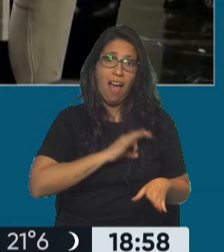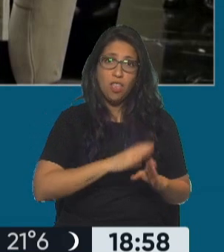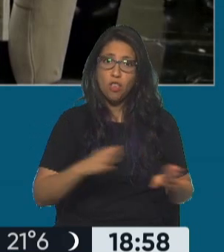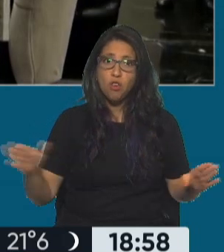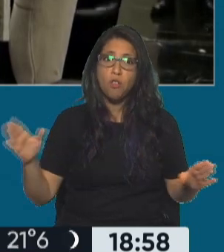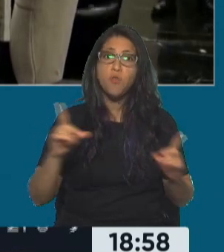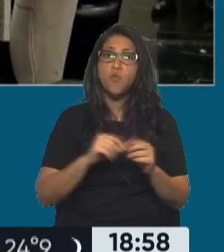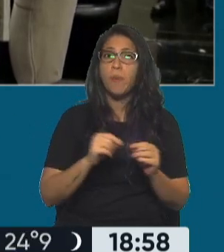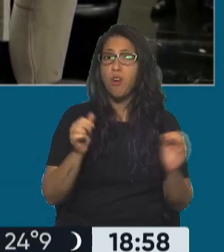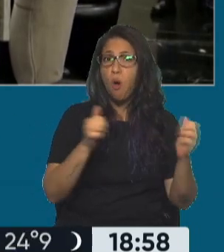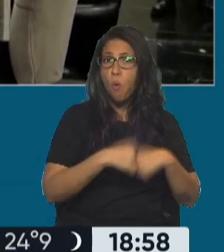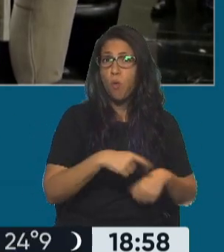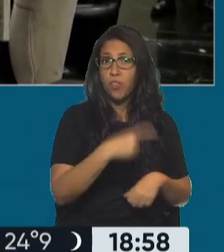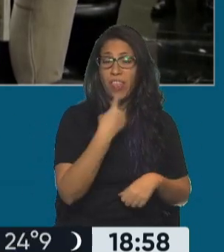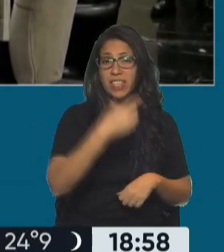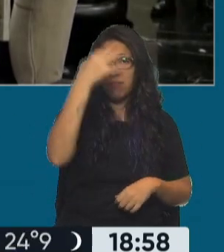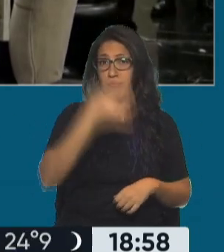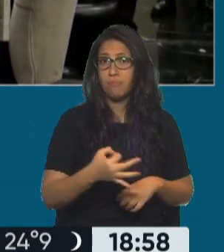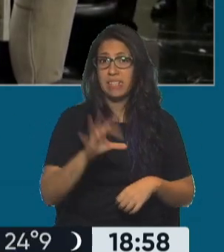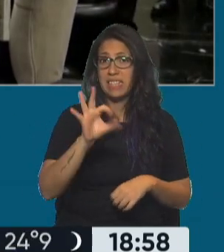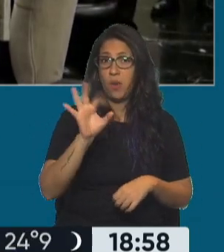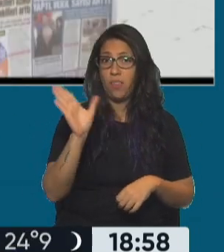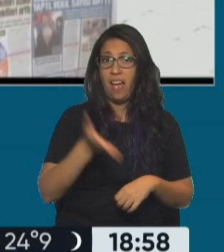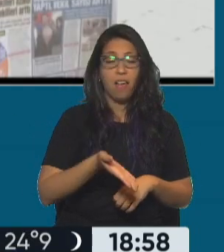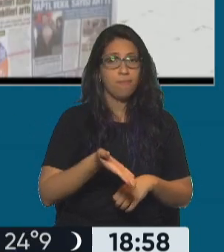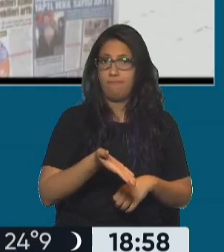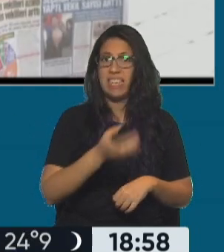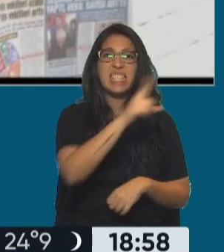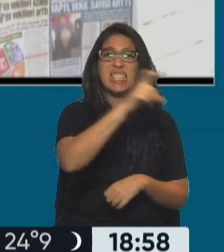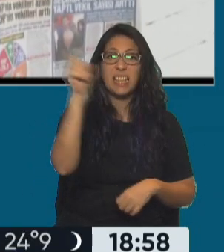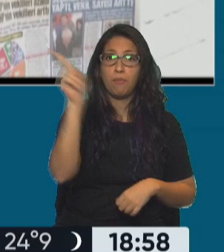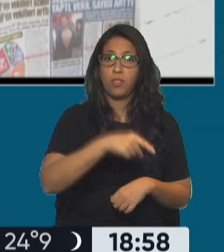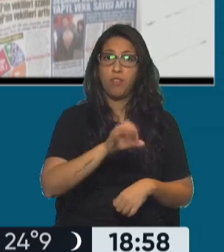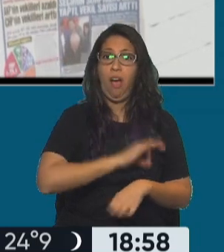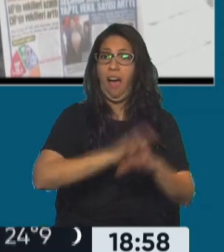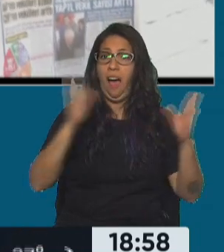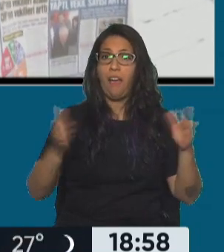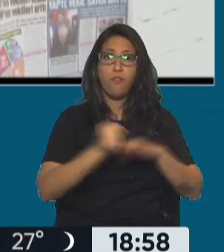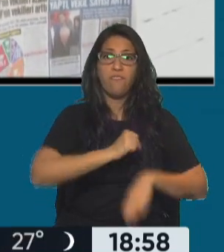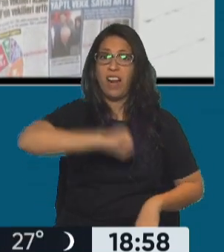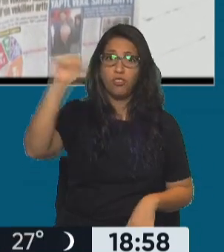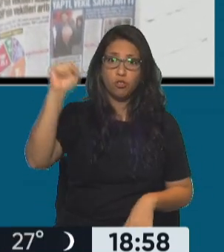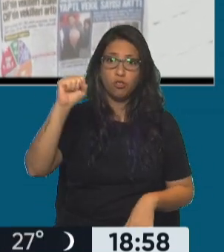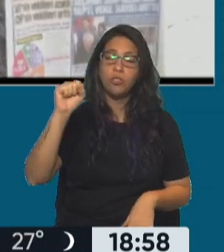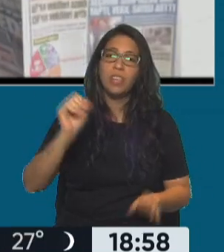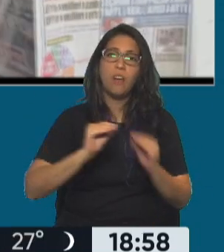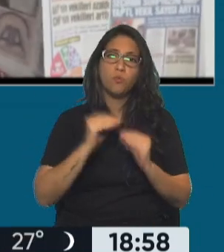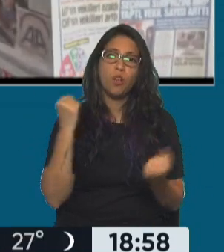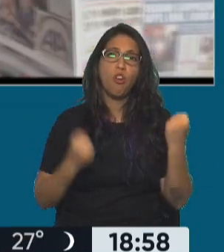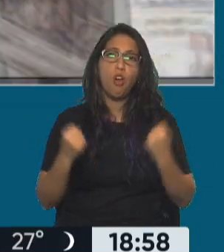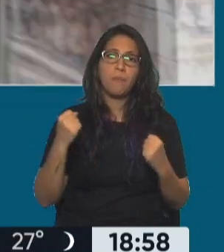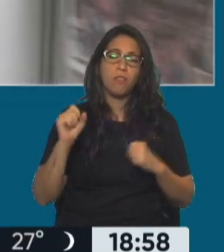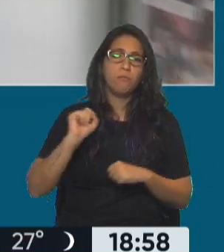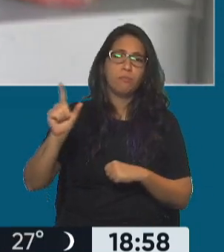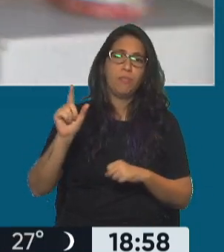no oficiales, este número supera el 100% anual, es decir, bueno, una cuestión económica muy compleja,